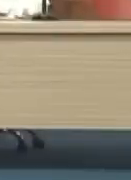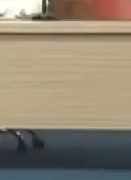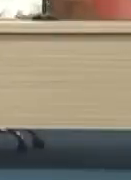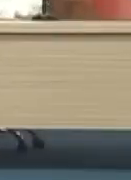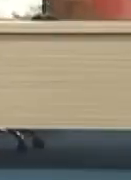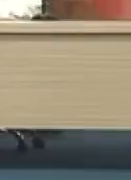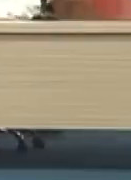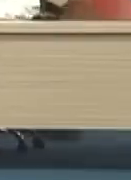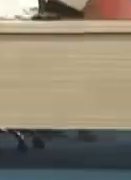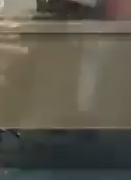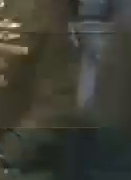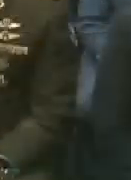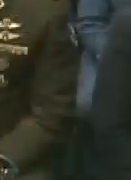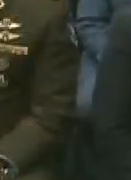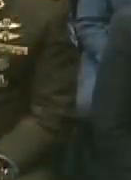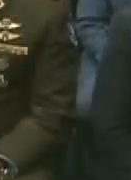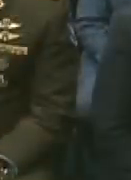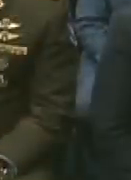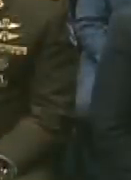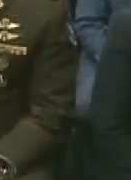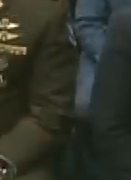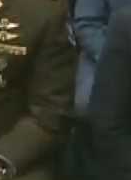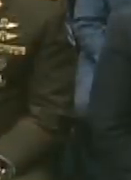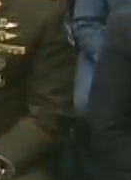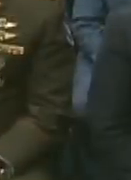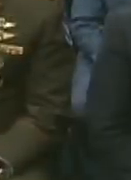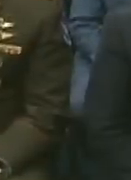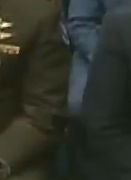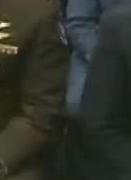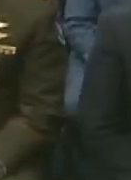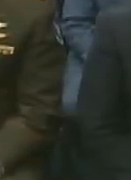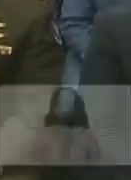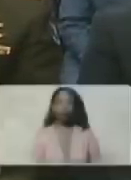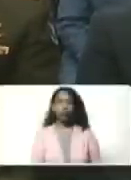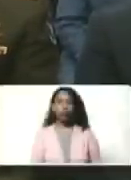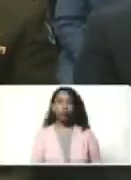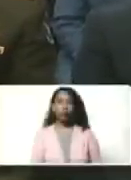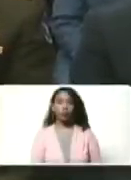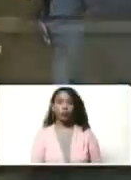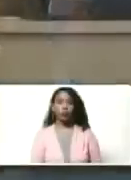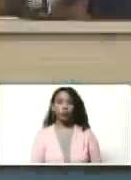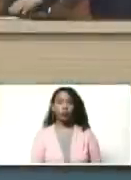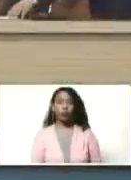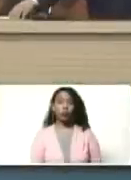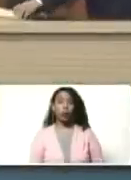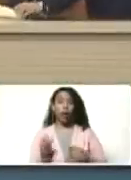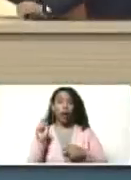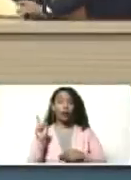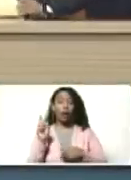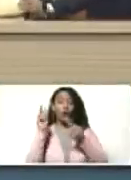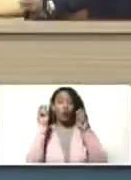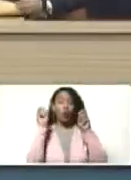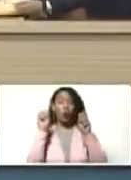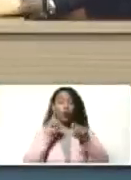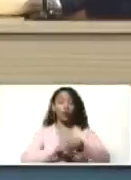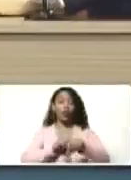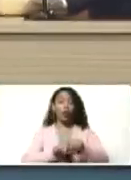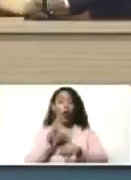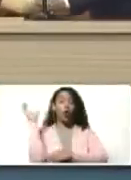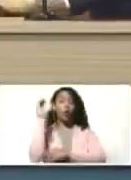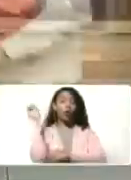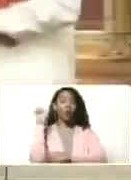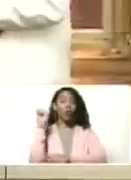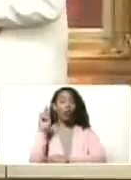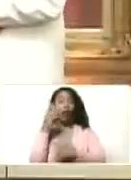acuerdos que han sido ya fructíferos en lo que ha sido el relacionamiento de esta nueva era entre Colombia y Venezuela. Vemos